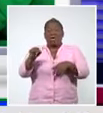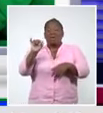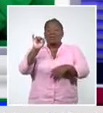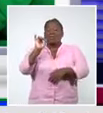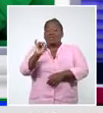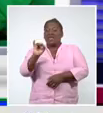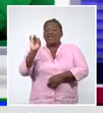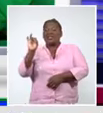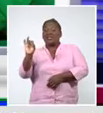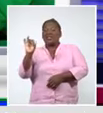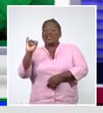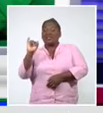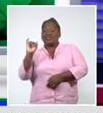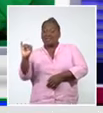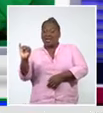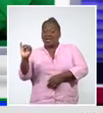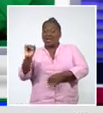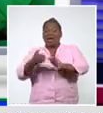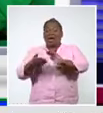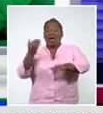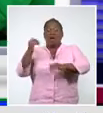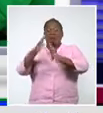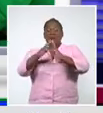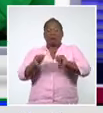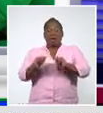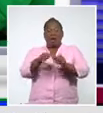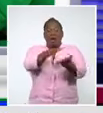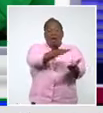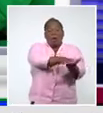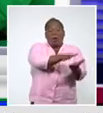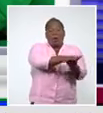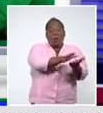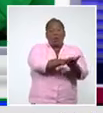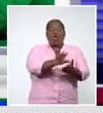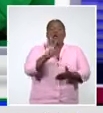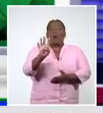676 altas se acumulan